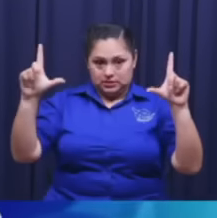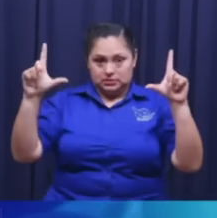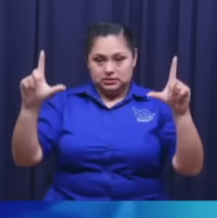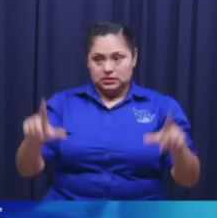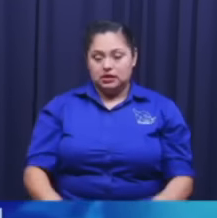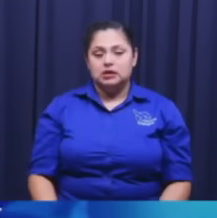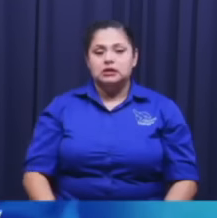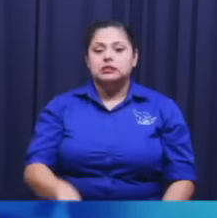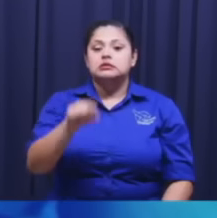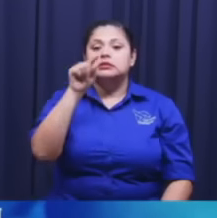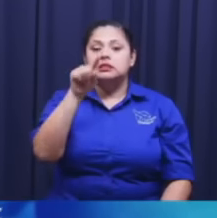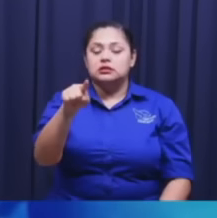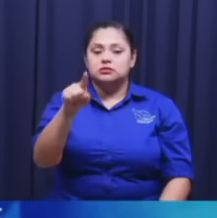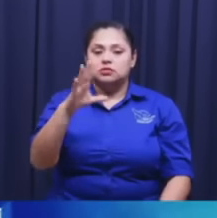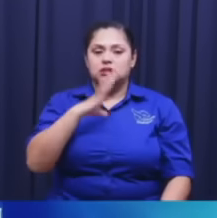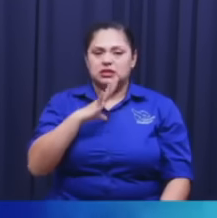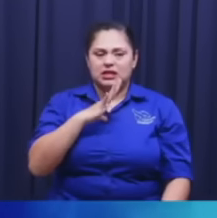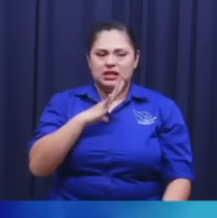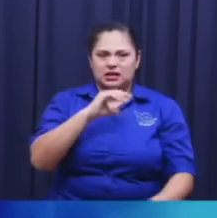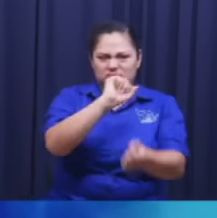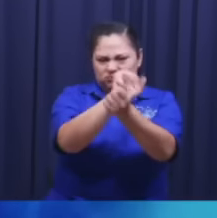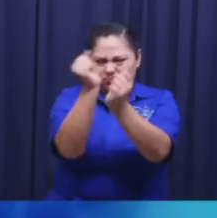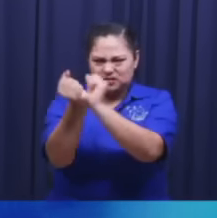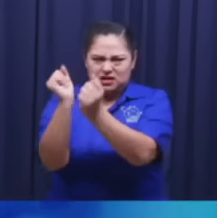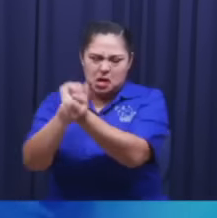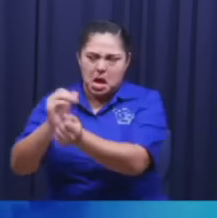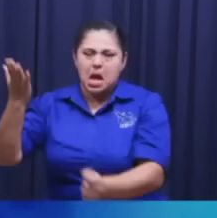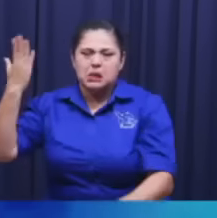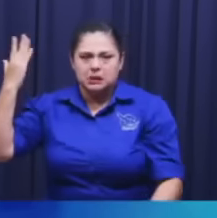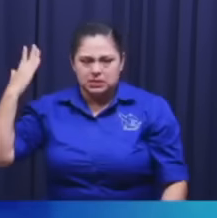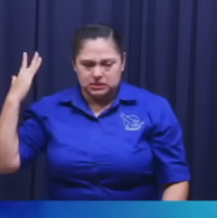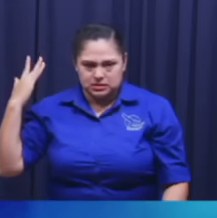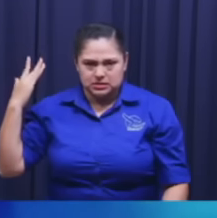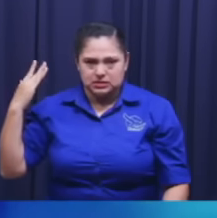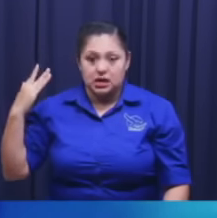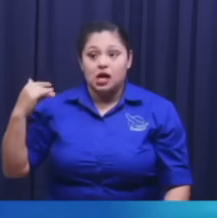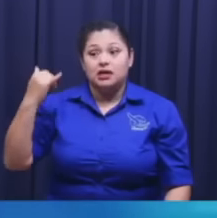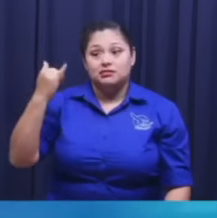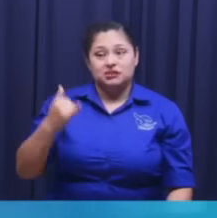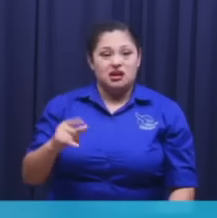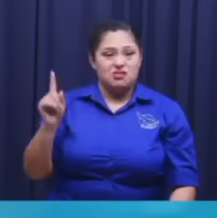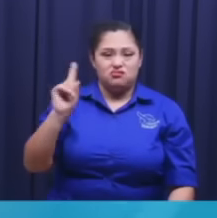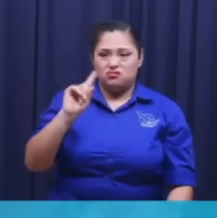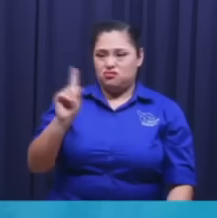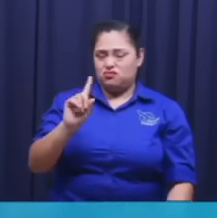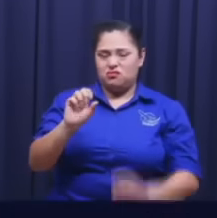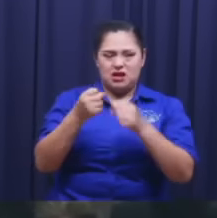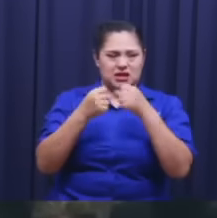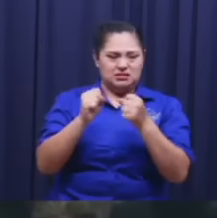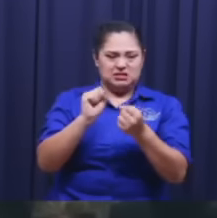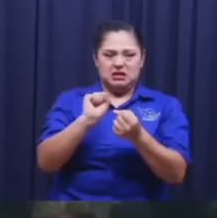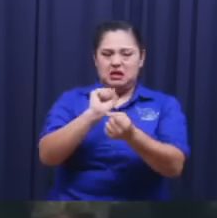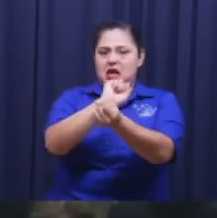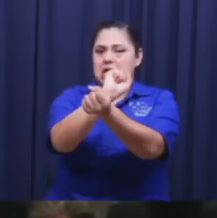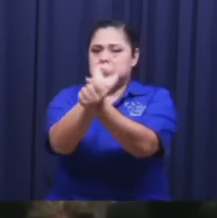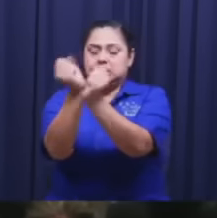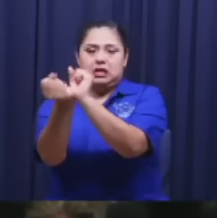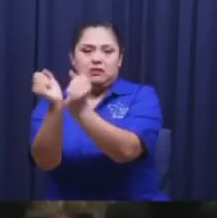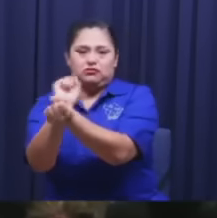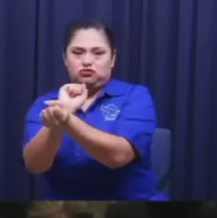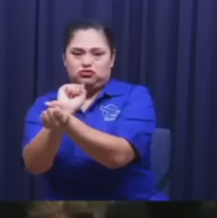es si aquello que nos tenía esclavizado con anterioridad ya no nos hace ni cosquillas.